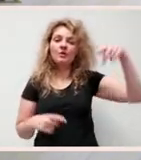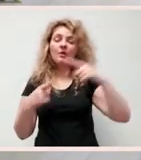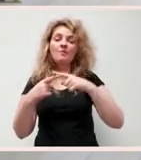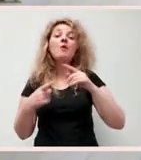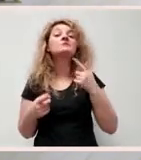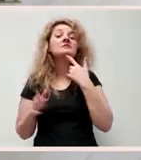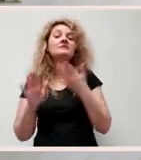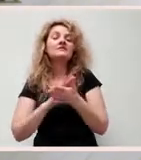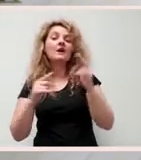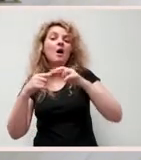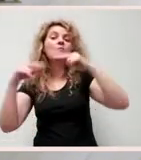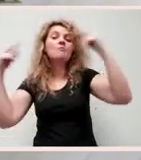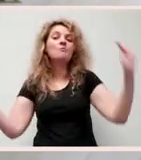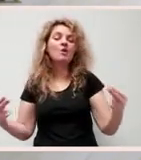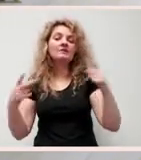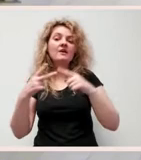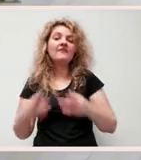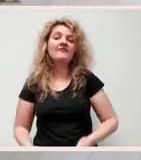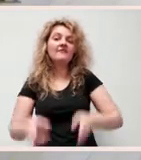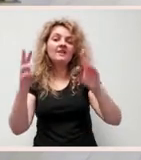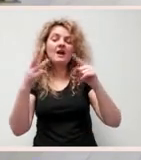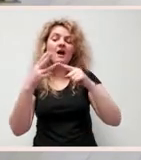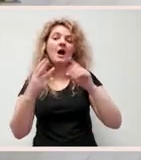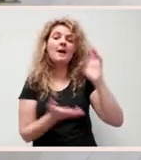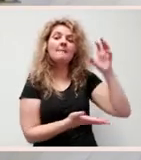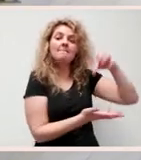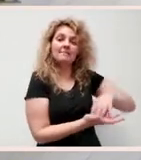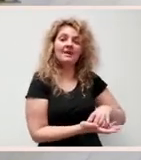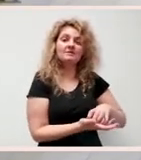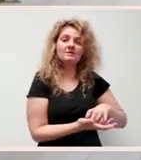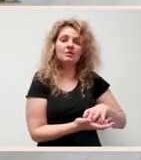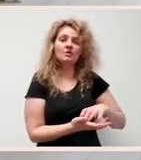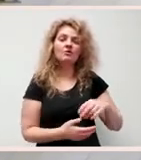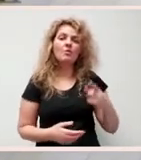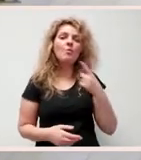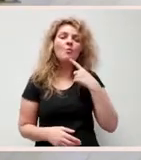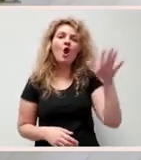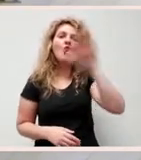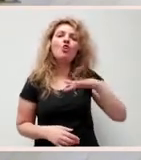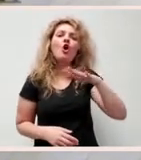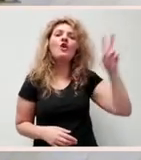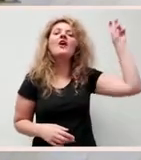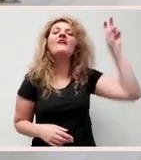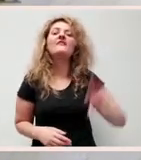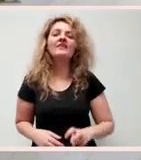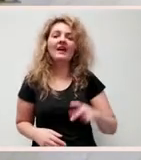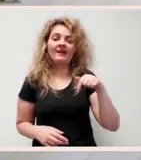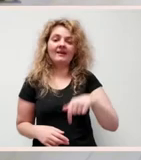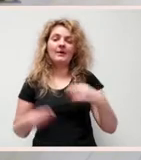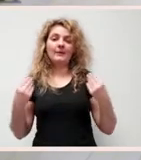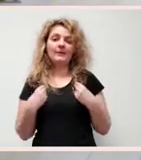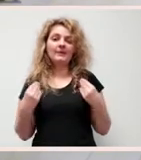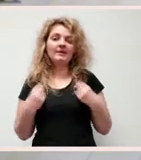temos, máis ou menos, aí un pouco as orixes como lugar habitado do que posteriormente será a cidade de Pontevedra, que